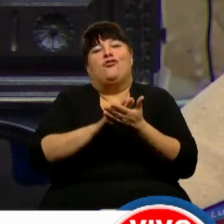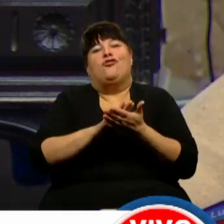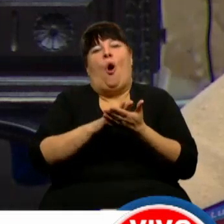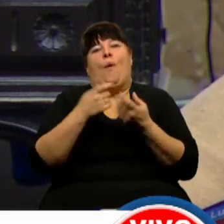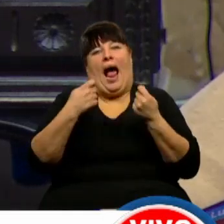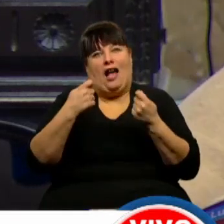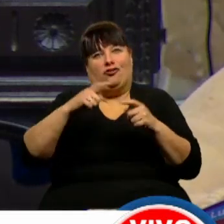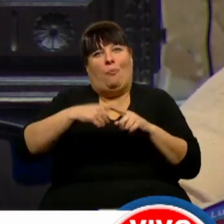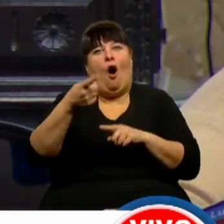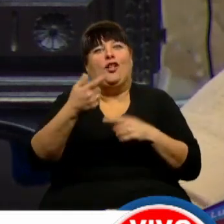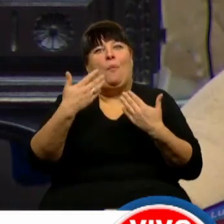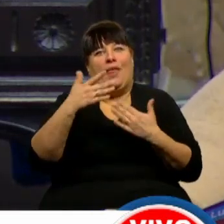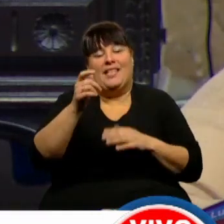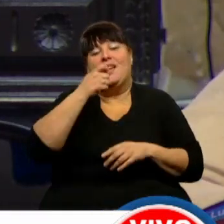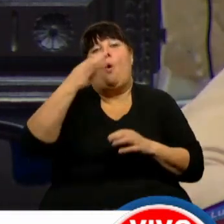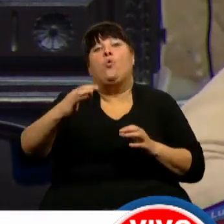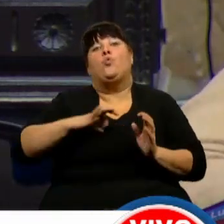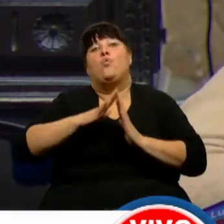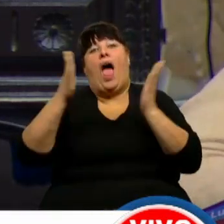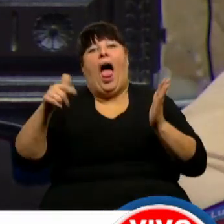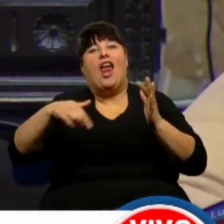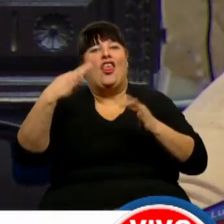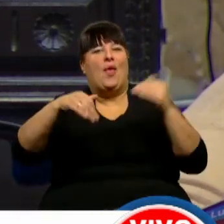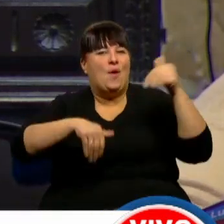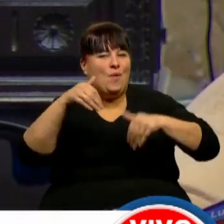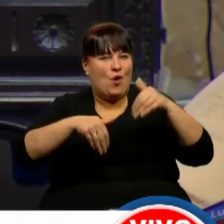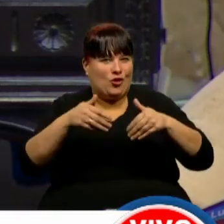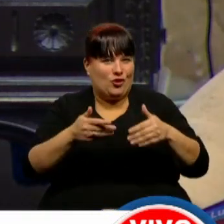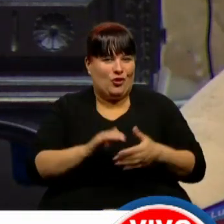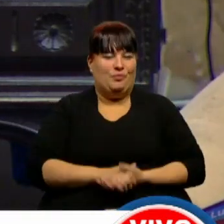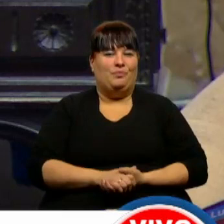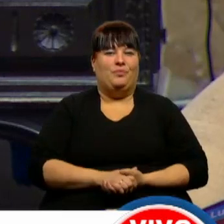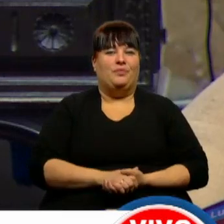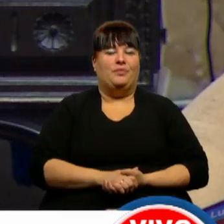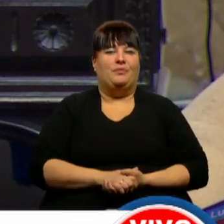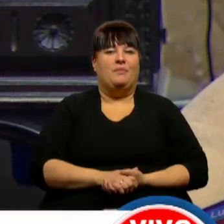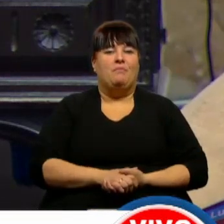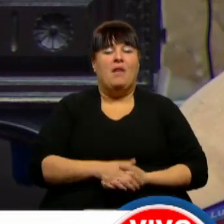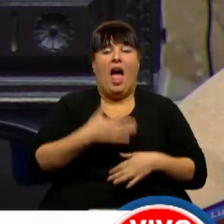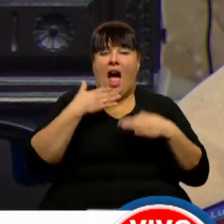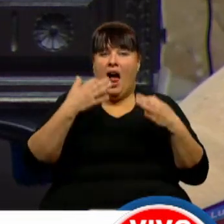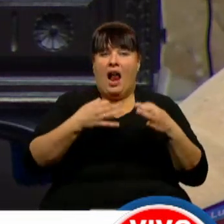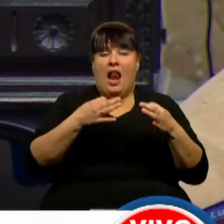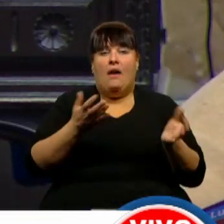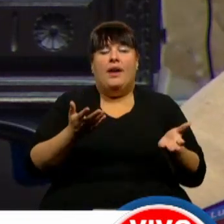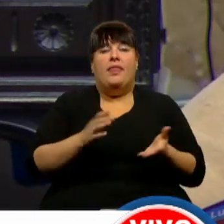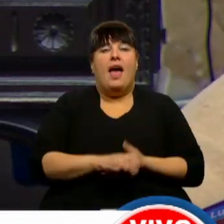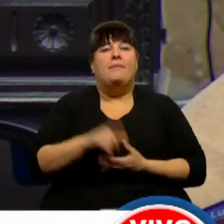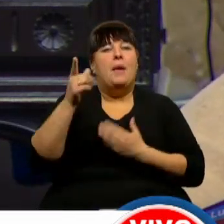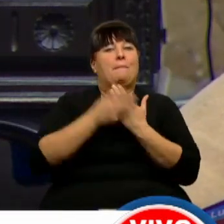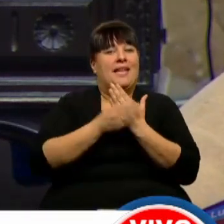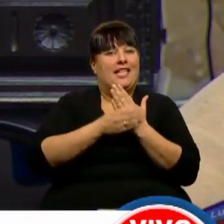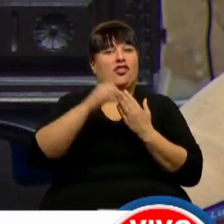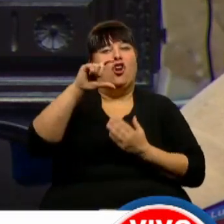posible costo político que esto podía implicar en un año electoral. La realidad es que el